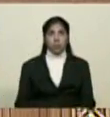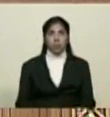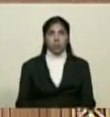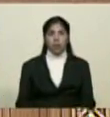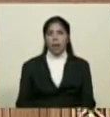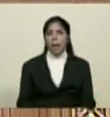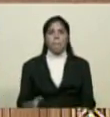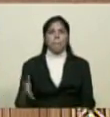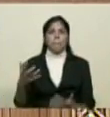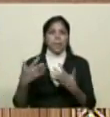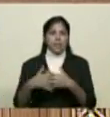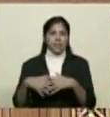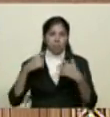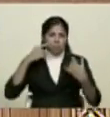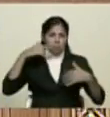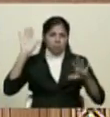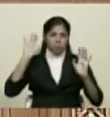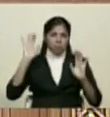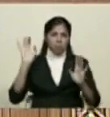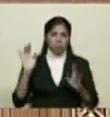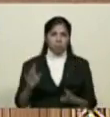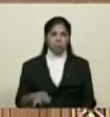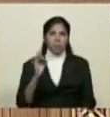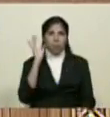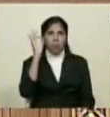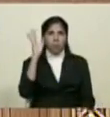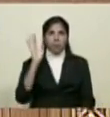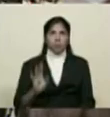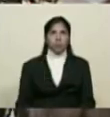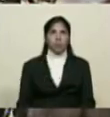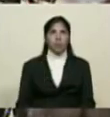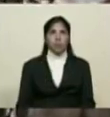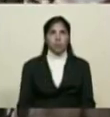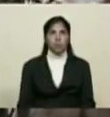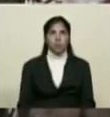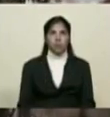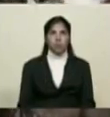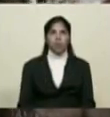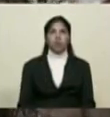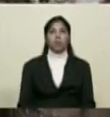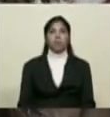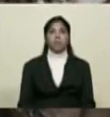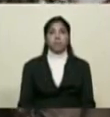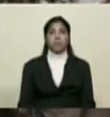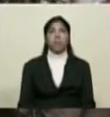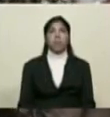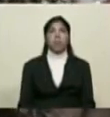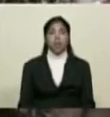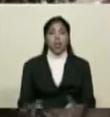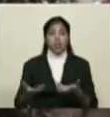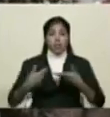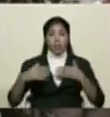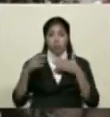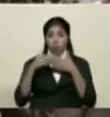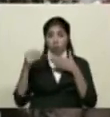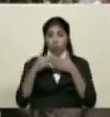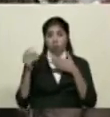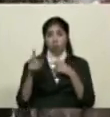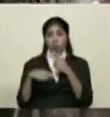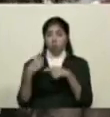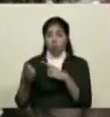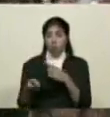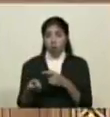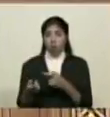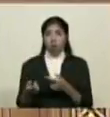X recibió divisas y estableció un precio de importación jugando, ¿verdad?, con el hambre de nuestro pueblo,